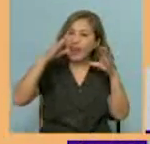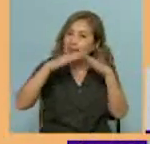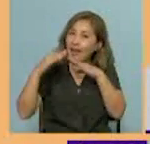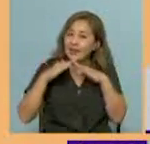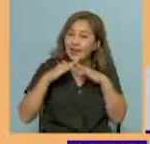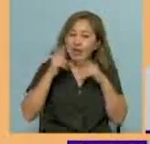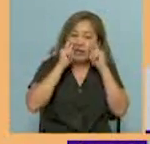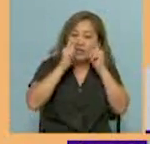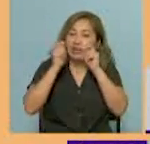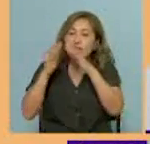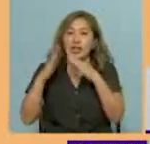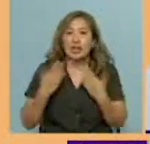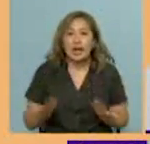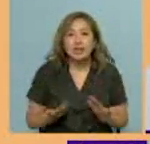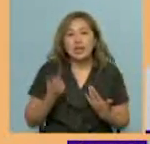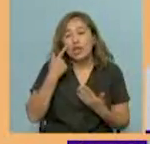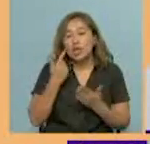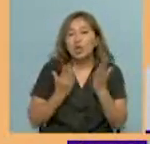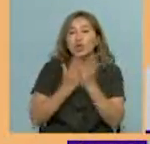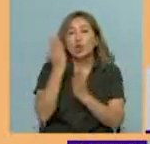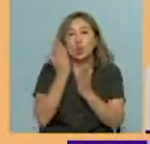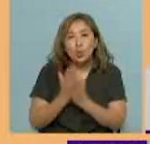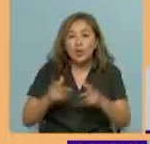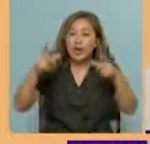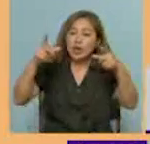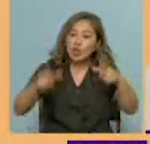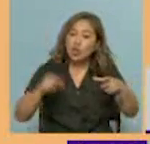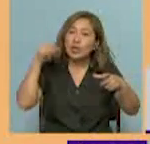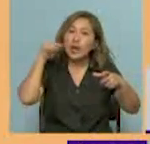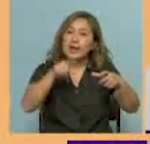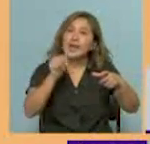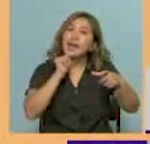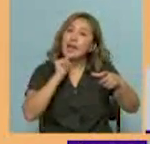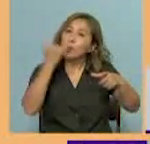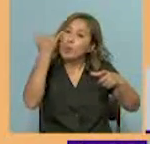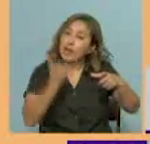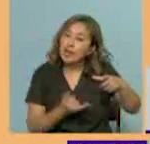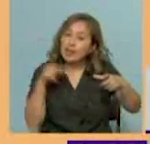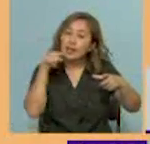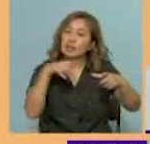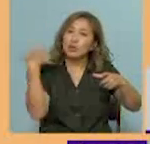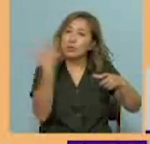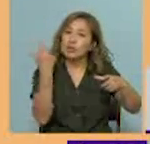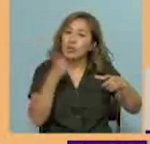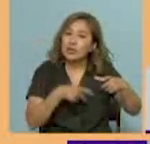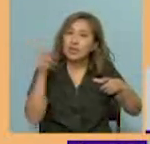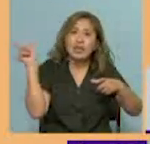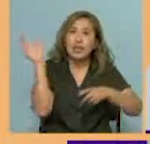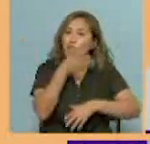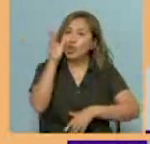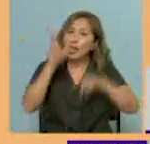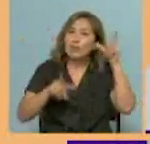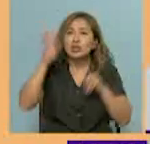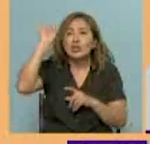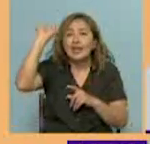uno va a visitar las casas y seguimos viendo recipientes que acumulan agua y esto es muy importante que toda la población